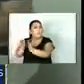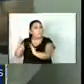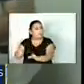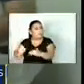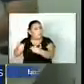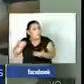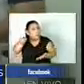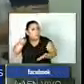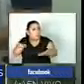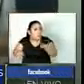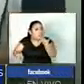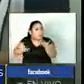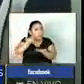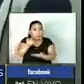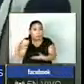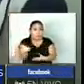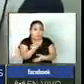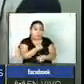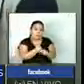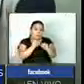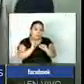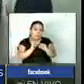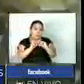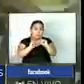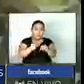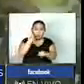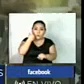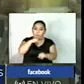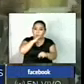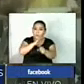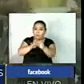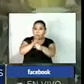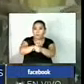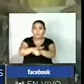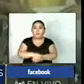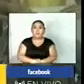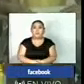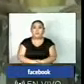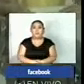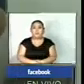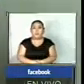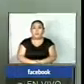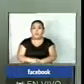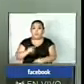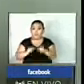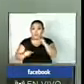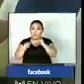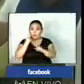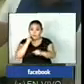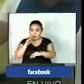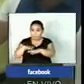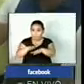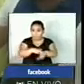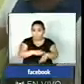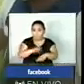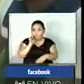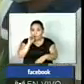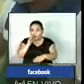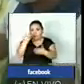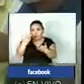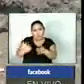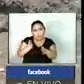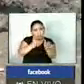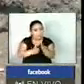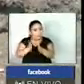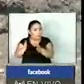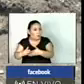el posible fallecimiento de personas contagiadas con el COVID-19 las autoridades argumentan que se están preparando